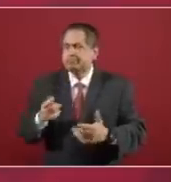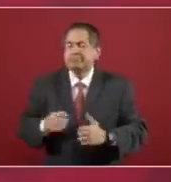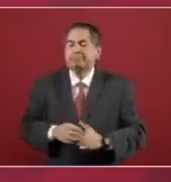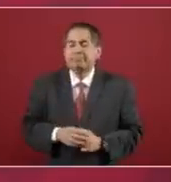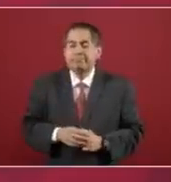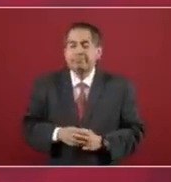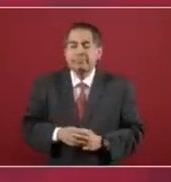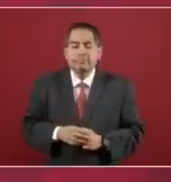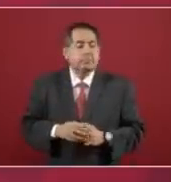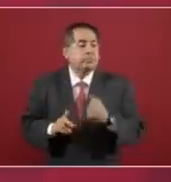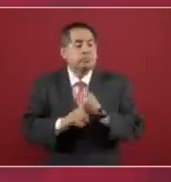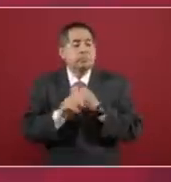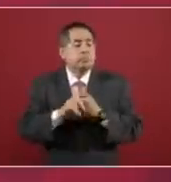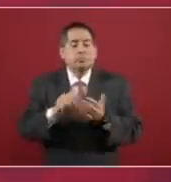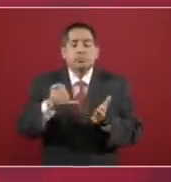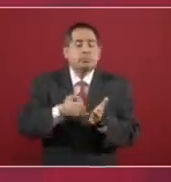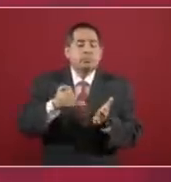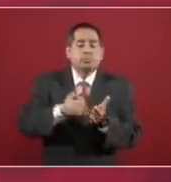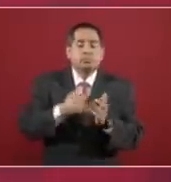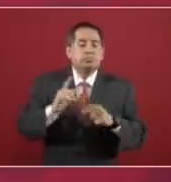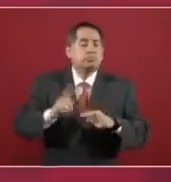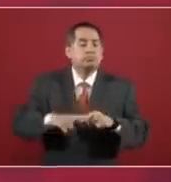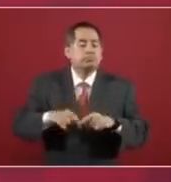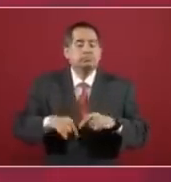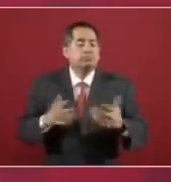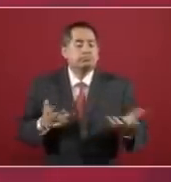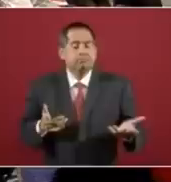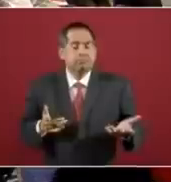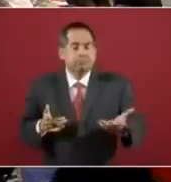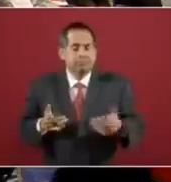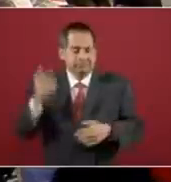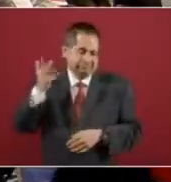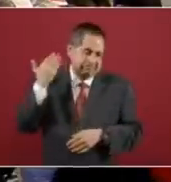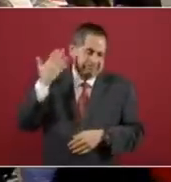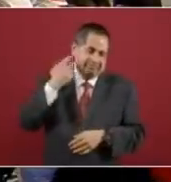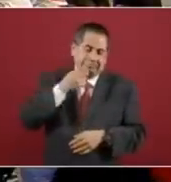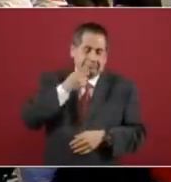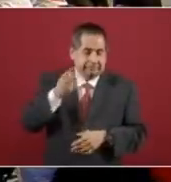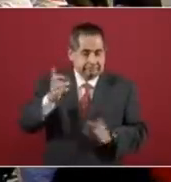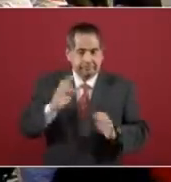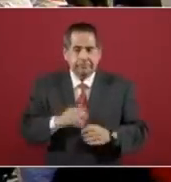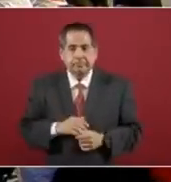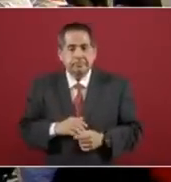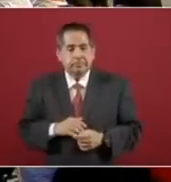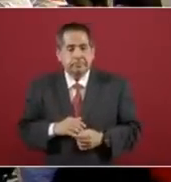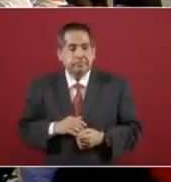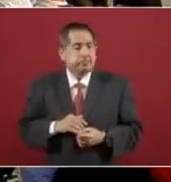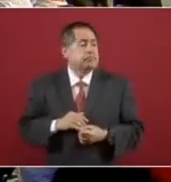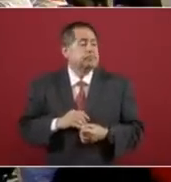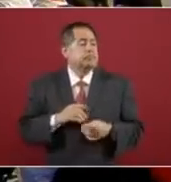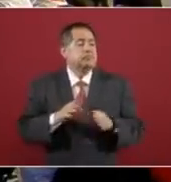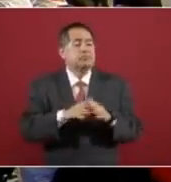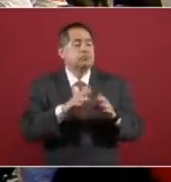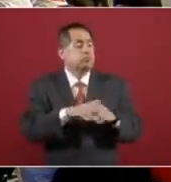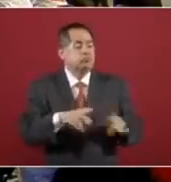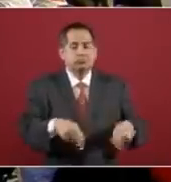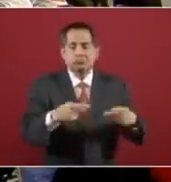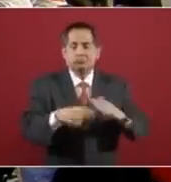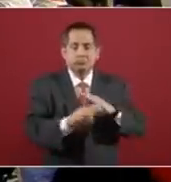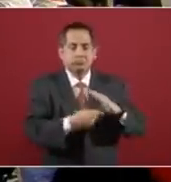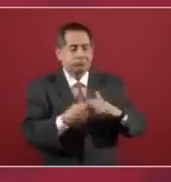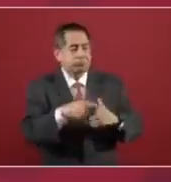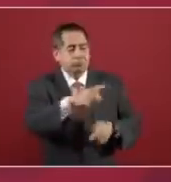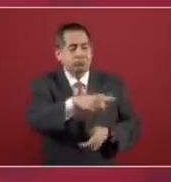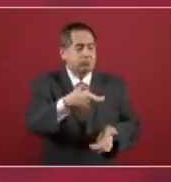lo hacendario que era de qué los que están en la economía informal no